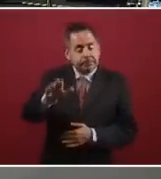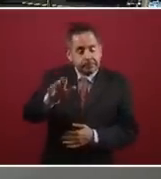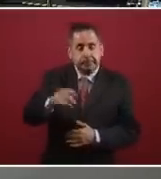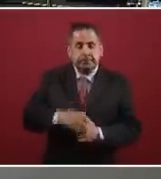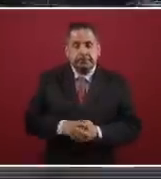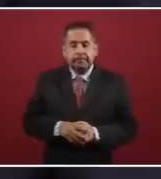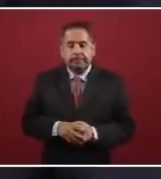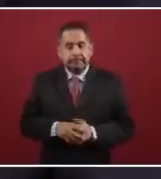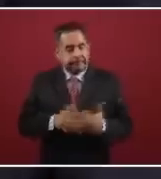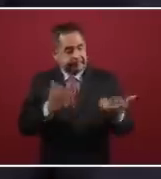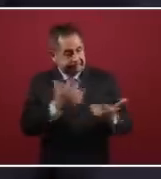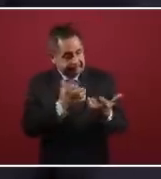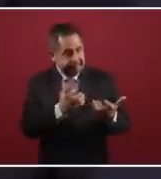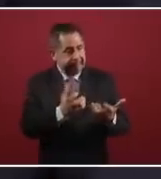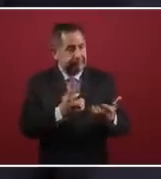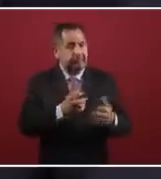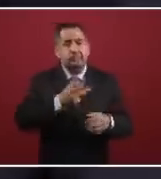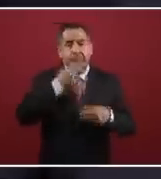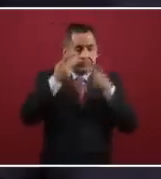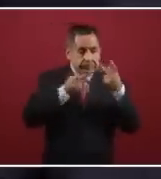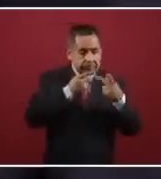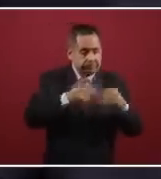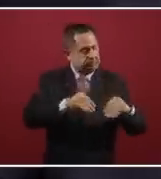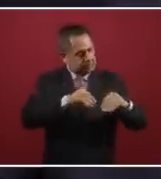y práctica,